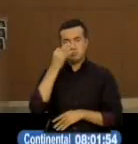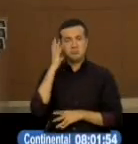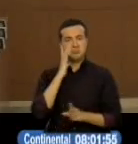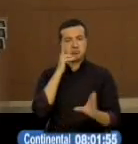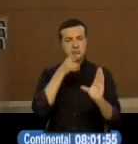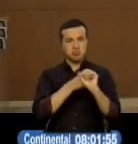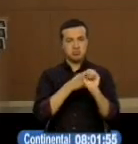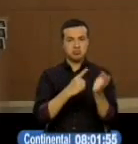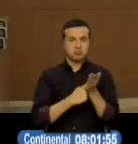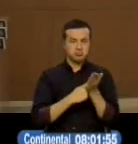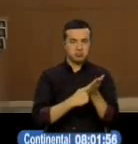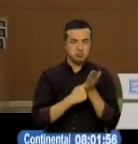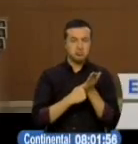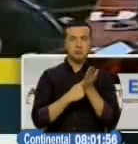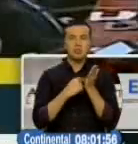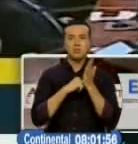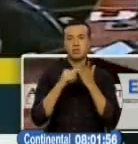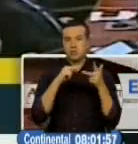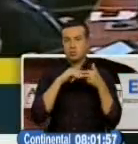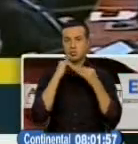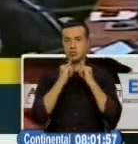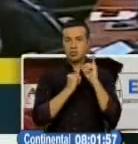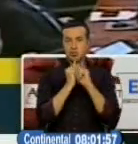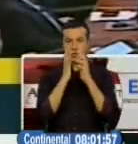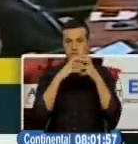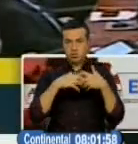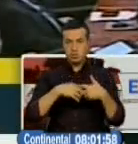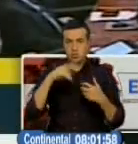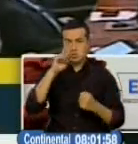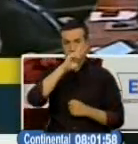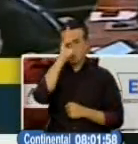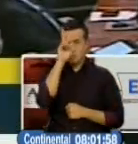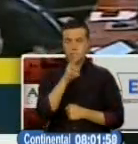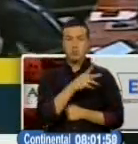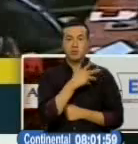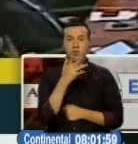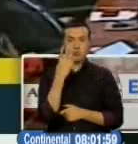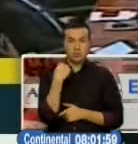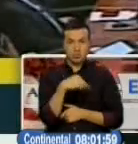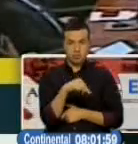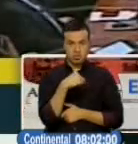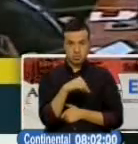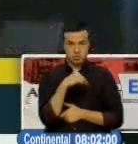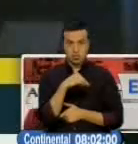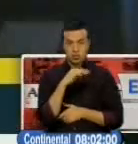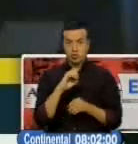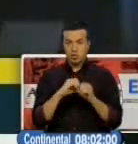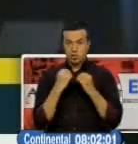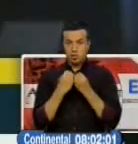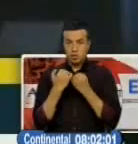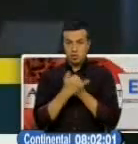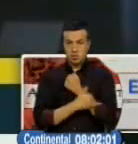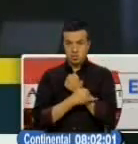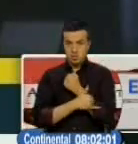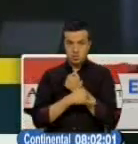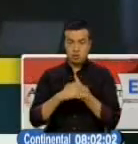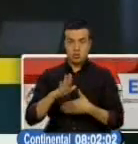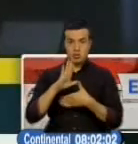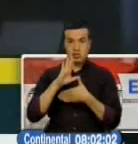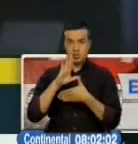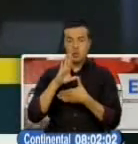a la reunión de consulta de cancilleres sobre la crisis de Venezuela que se realizará este miércoles en la Organización de Estados Americanos en